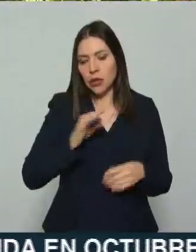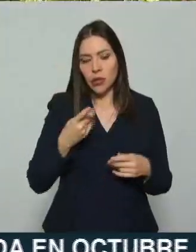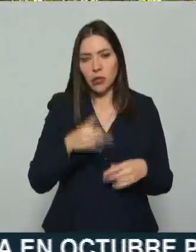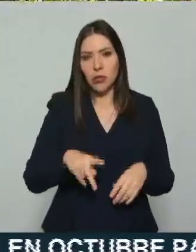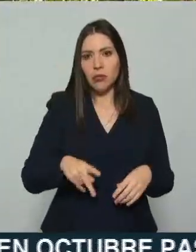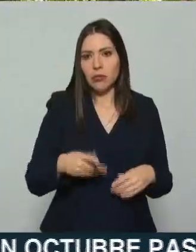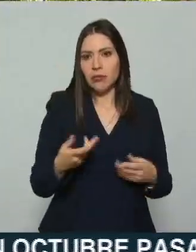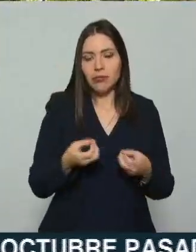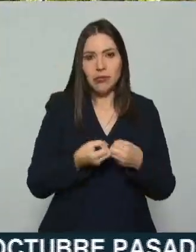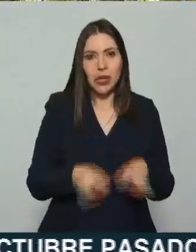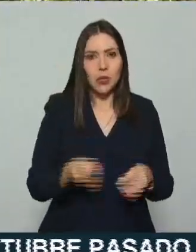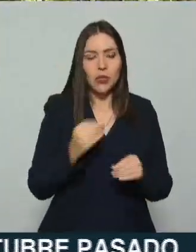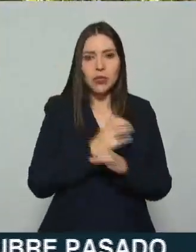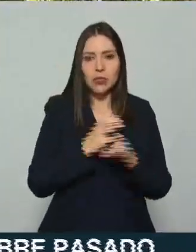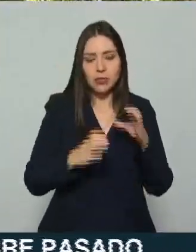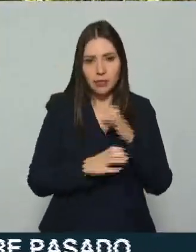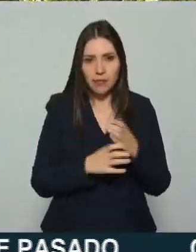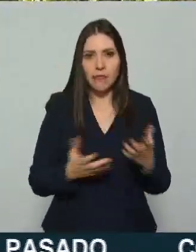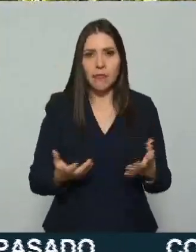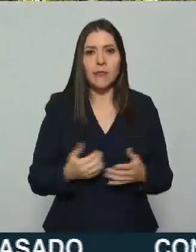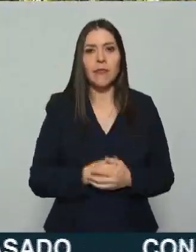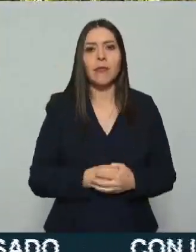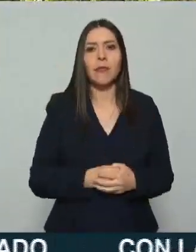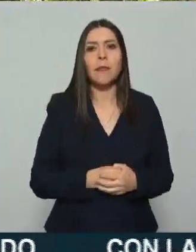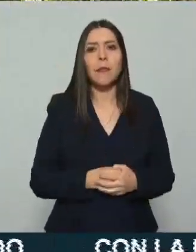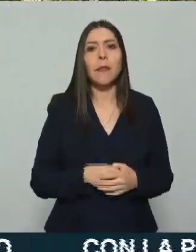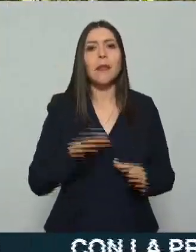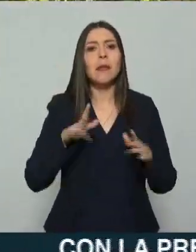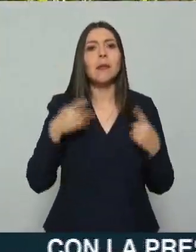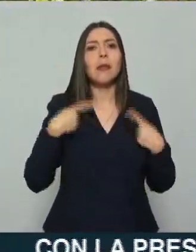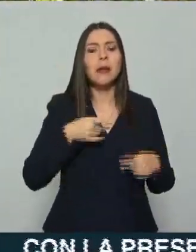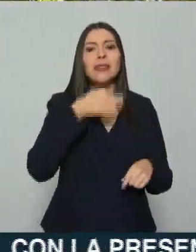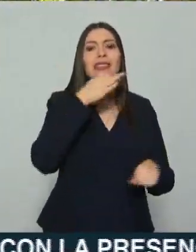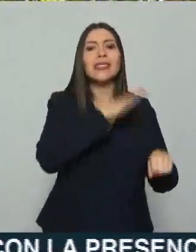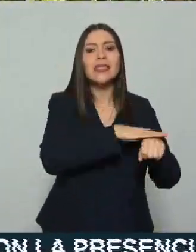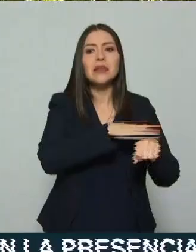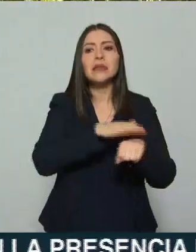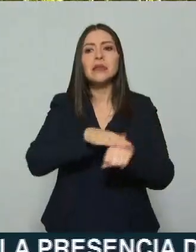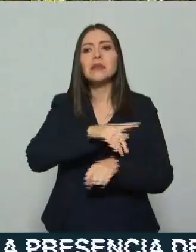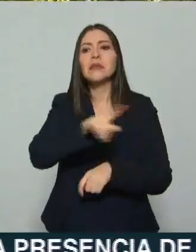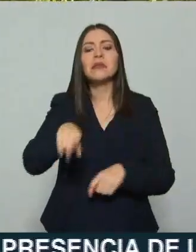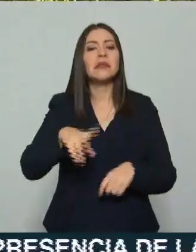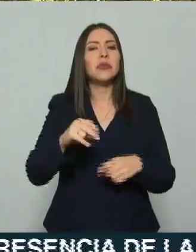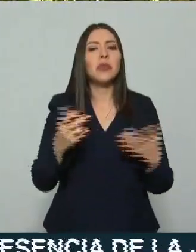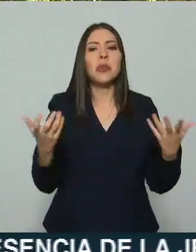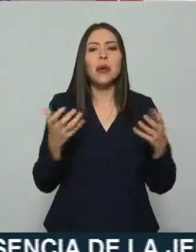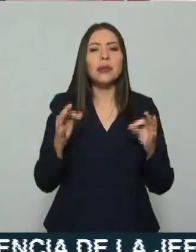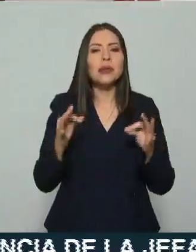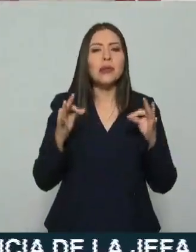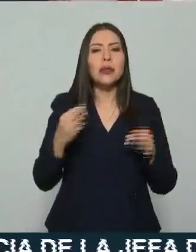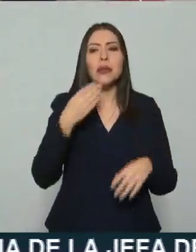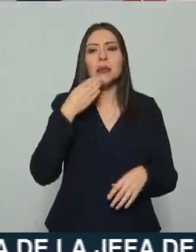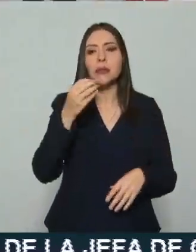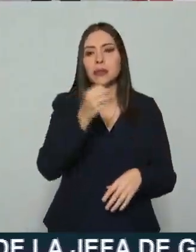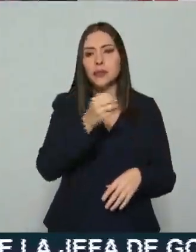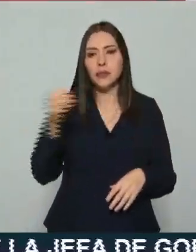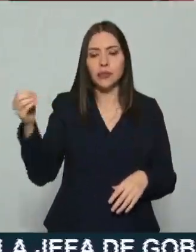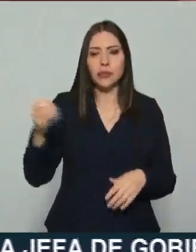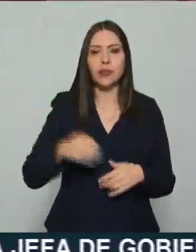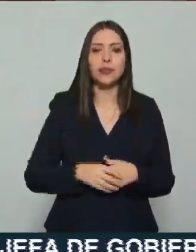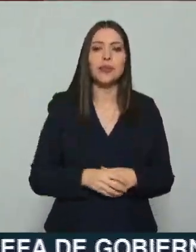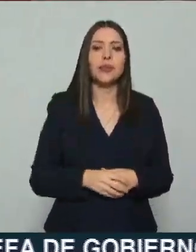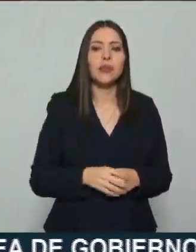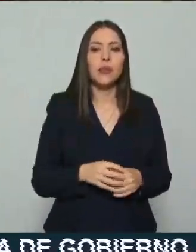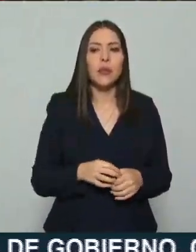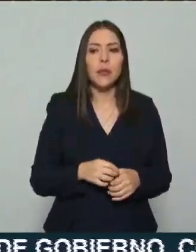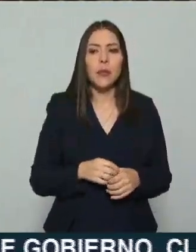pero por más que se les dice, pues no lo llevan a cabo como debe de ser. La hipótesis del evento será